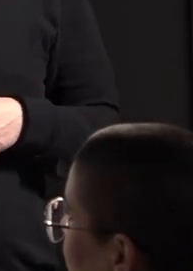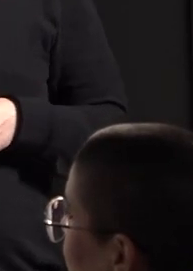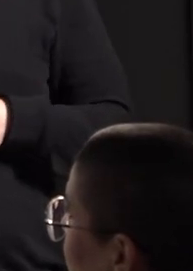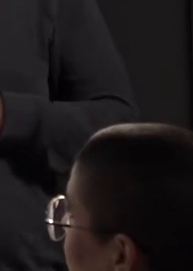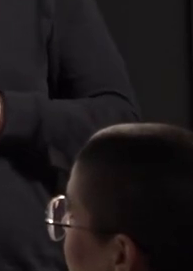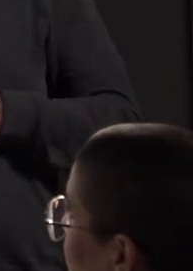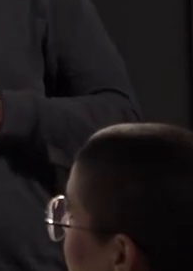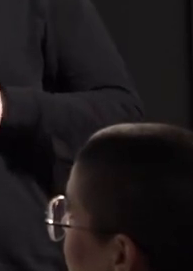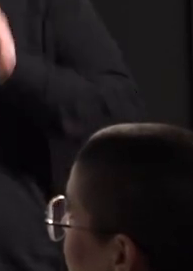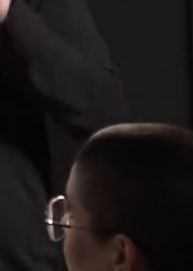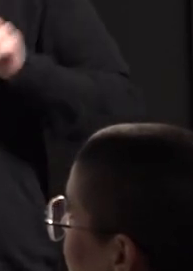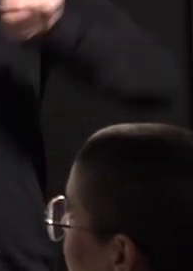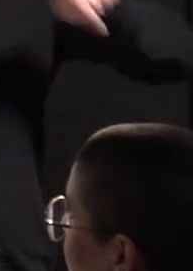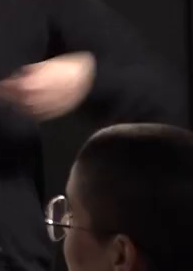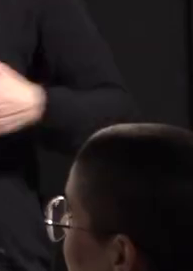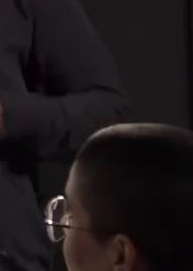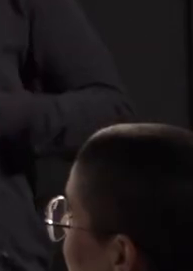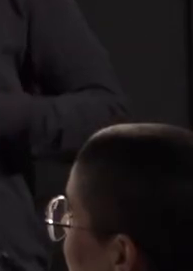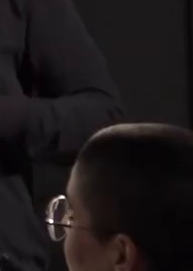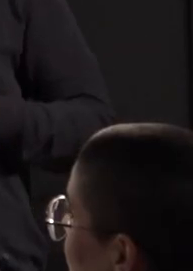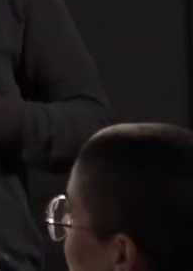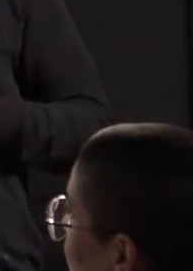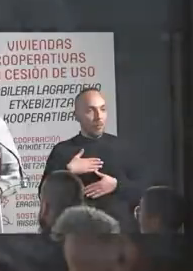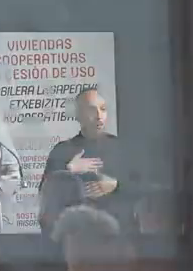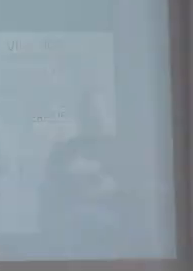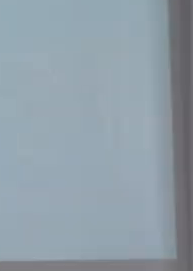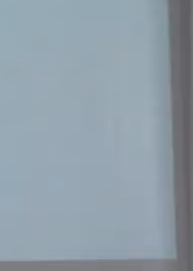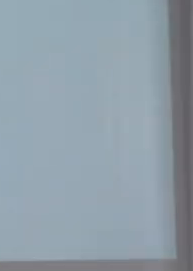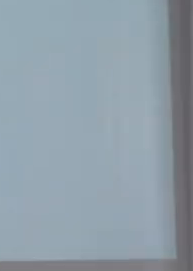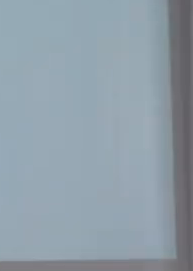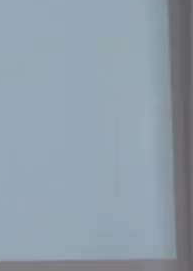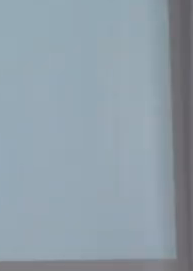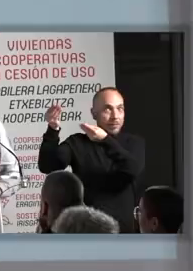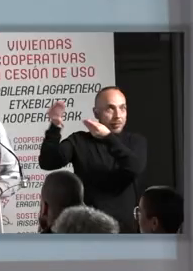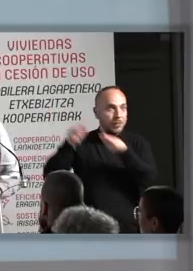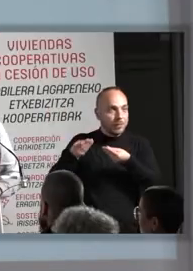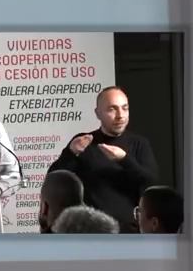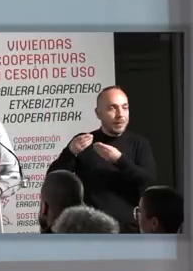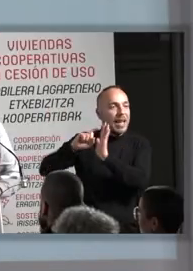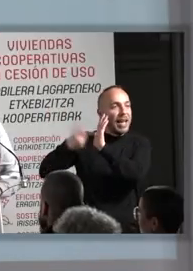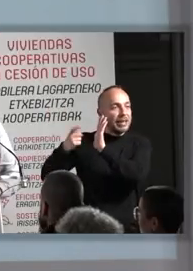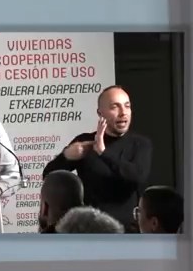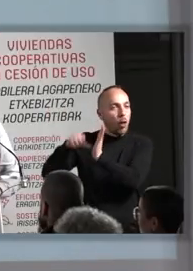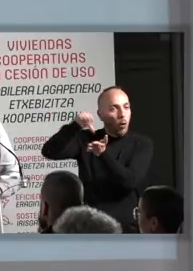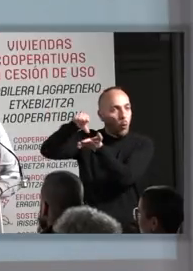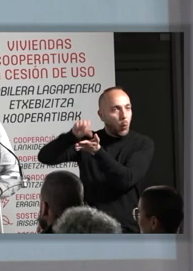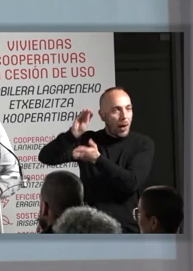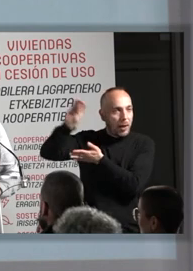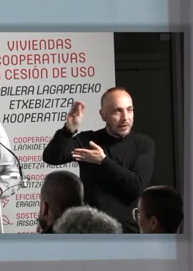del modelo del convenio SAL, que después explicaré, fue algo que trajimos de la legislación urbanística